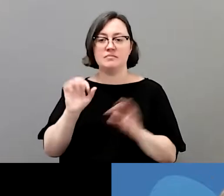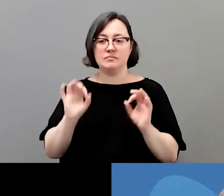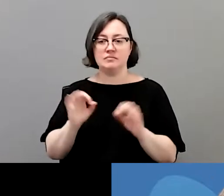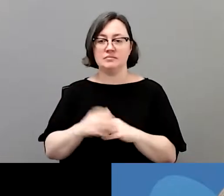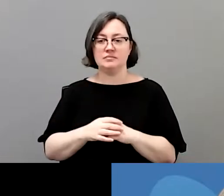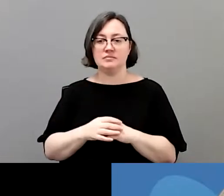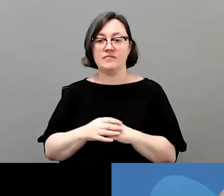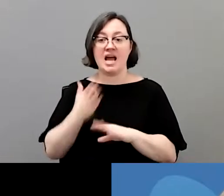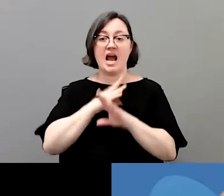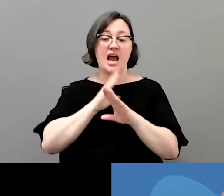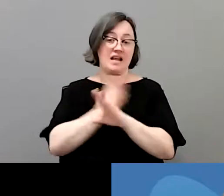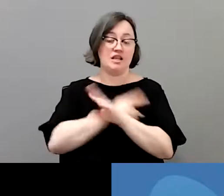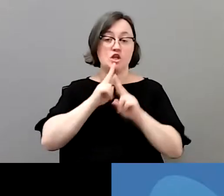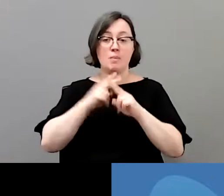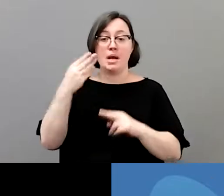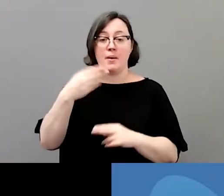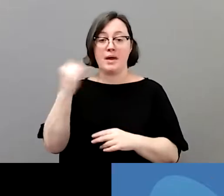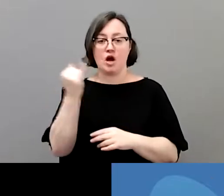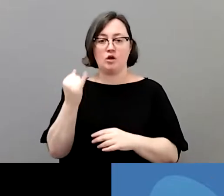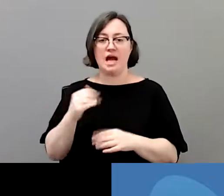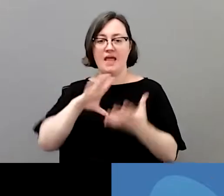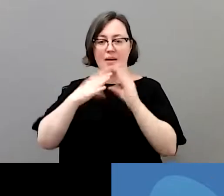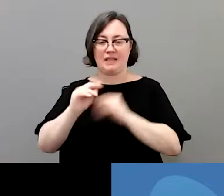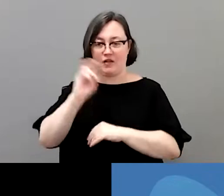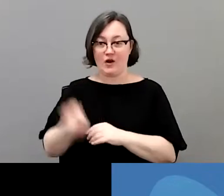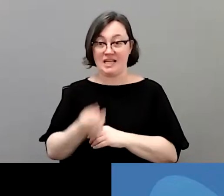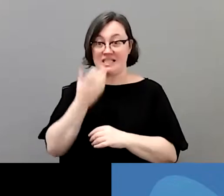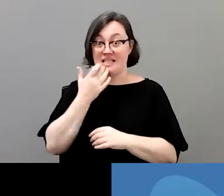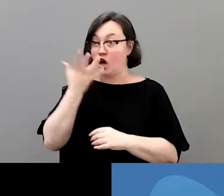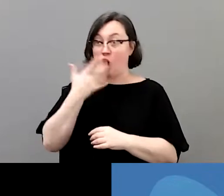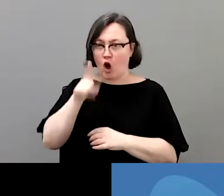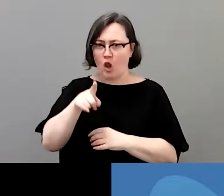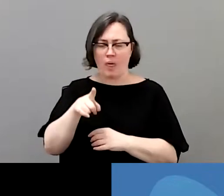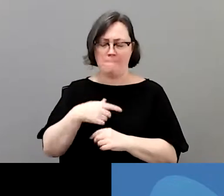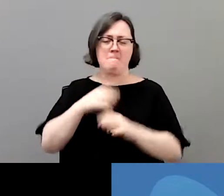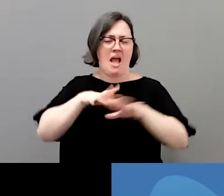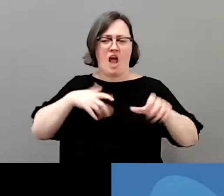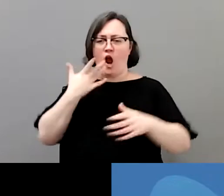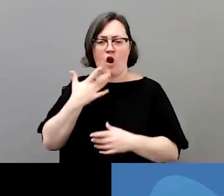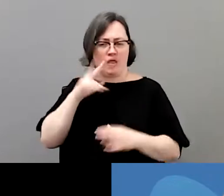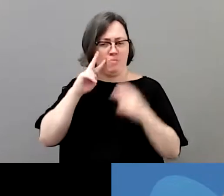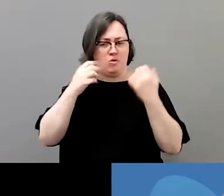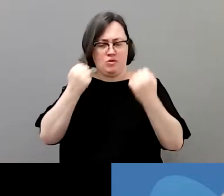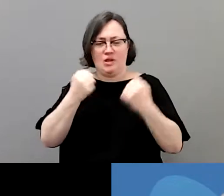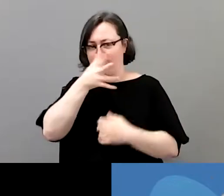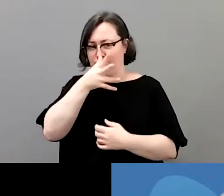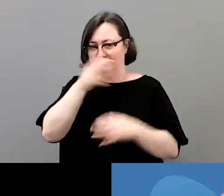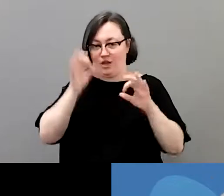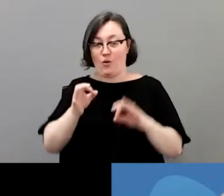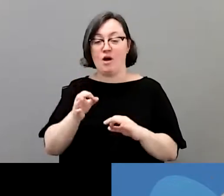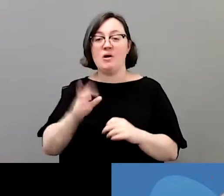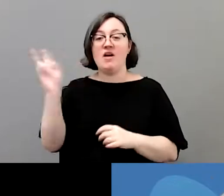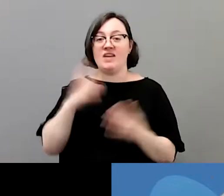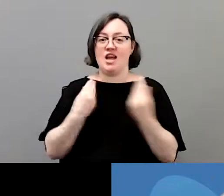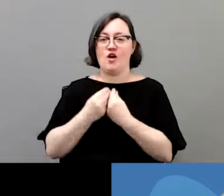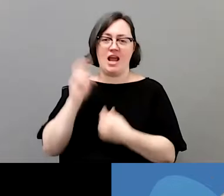creo que si no todos los que estáis aquí, la gran mayoría la conocéis porque trabaja en Aspace también y bueno, venimos